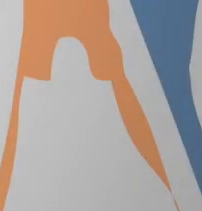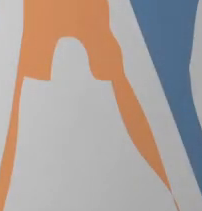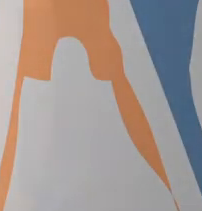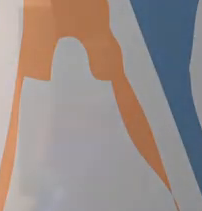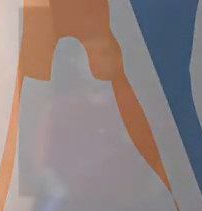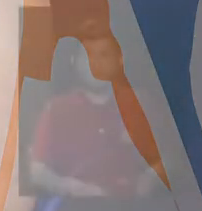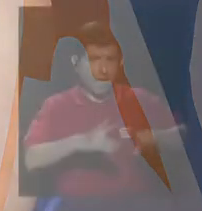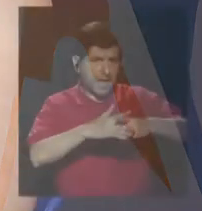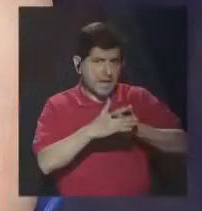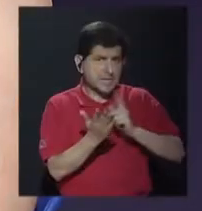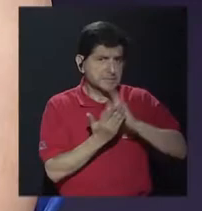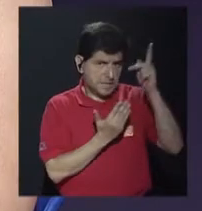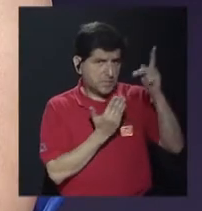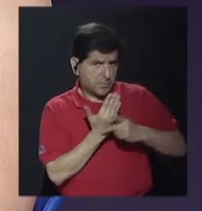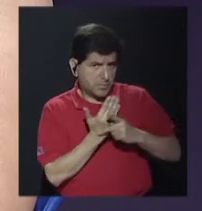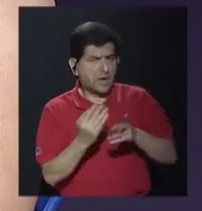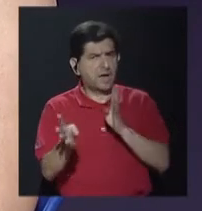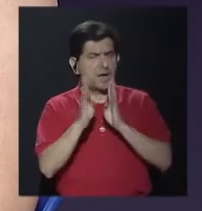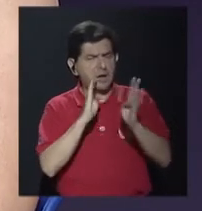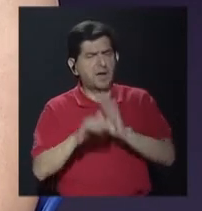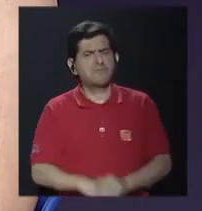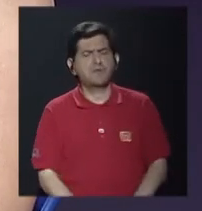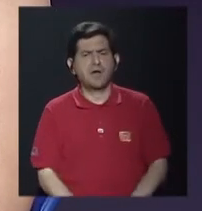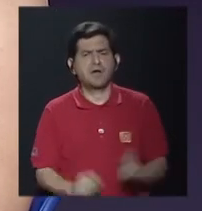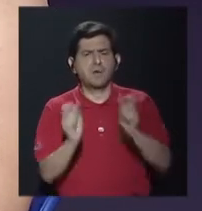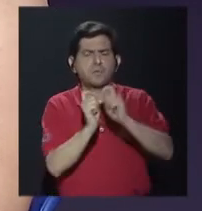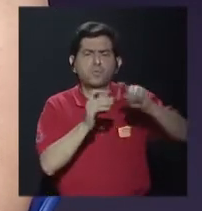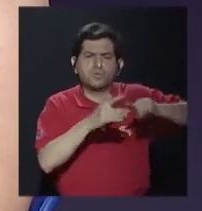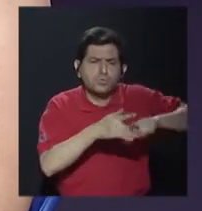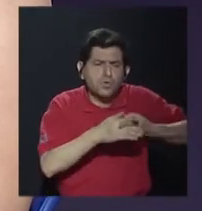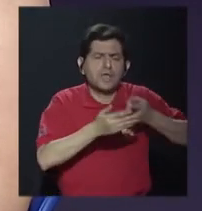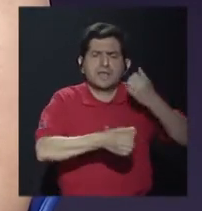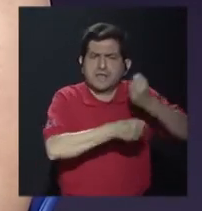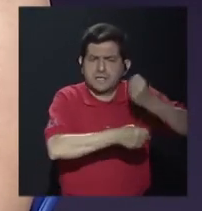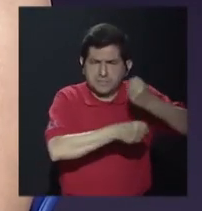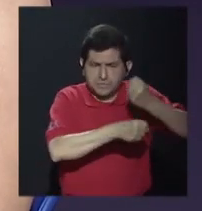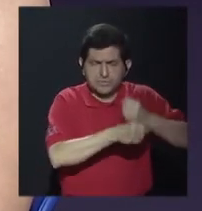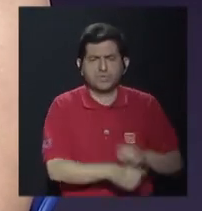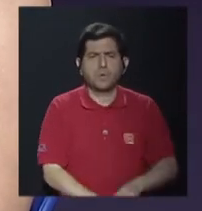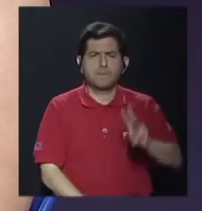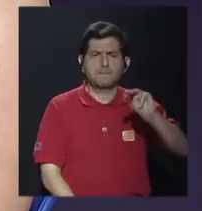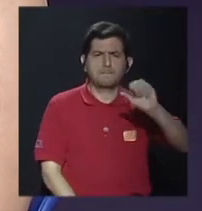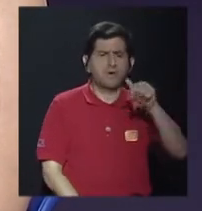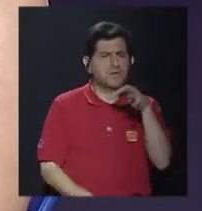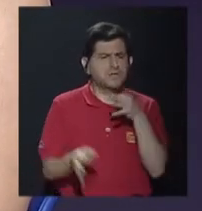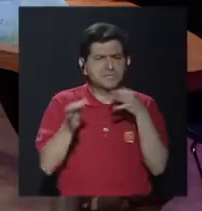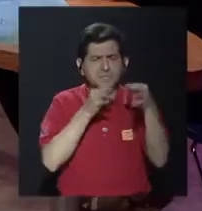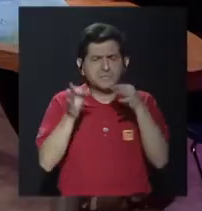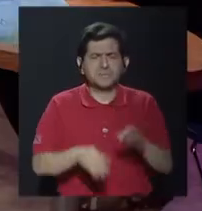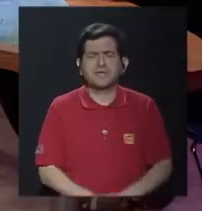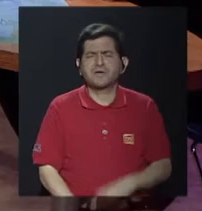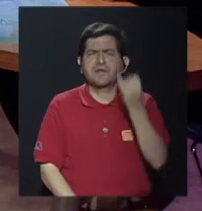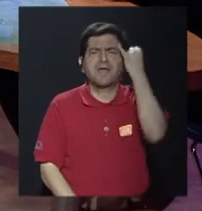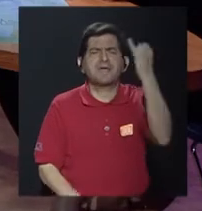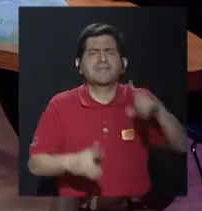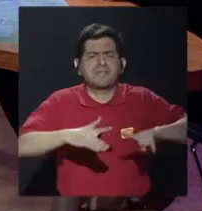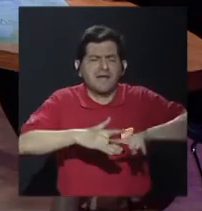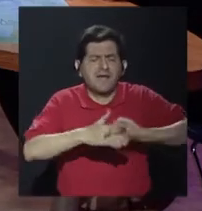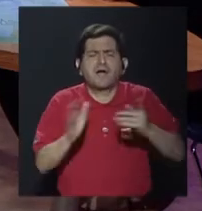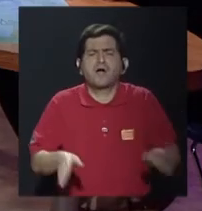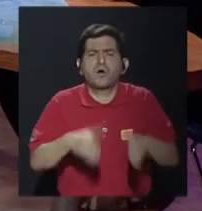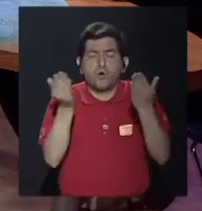Y para iniciar este programa, hablamos de los puntos de partida de este trabajo. Mauricio, contanos cómo empezó, cómo surgió esta idea.